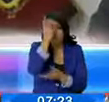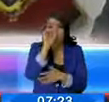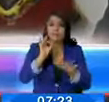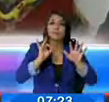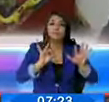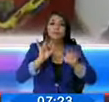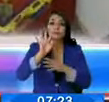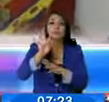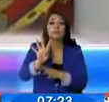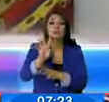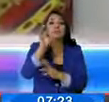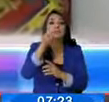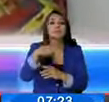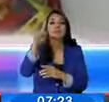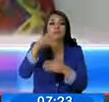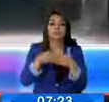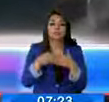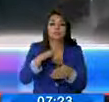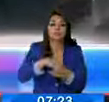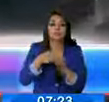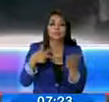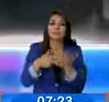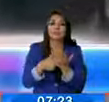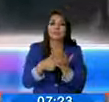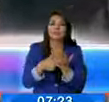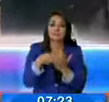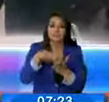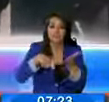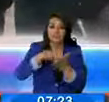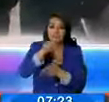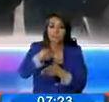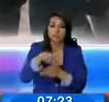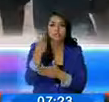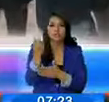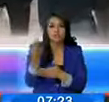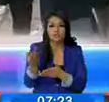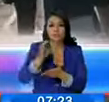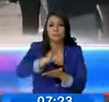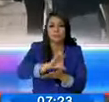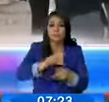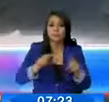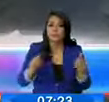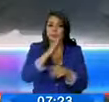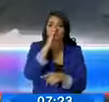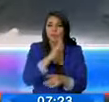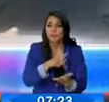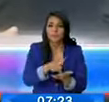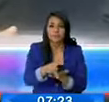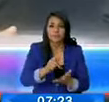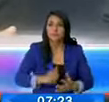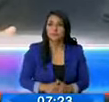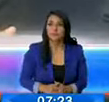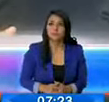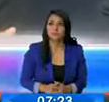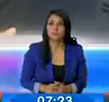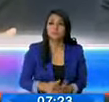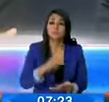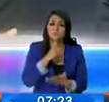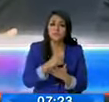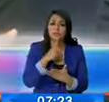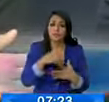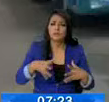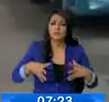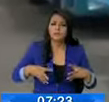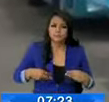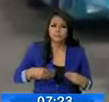de dólares por la compensación de la tarifa de pasajes aprobada en 2012, pero que nunca fue ejecutada. Nosotros no hemos dejado de reconocer eso como una deuda